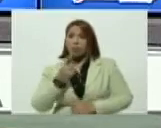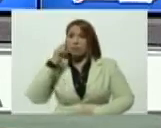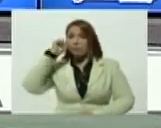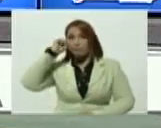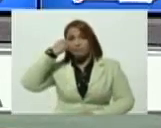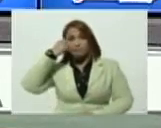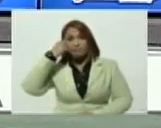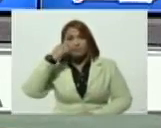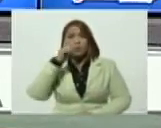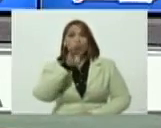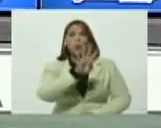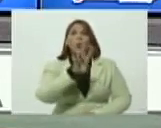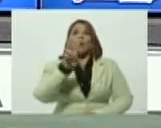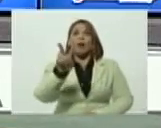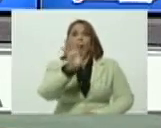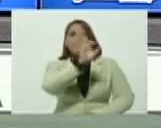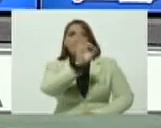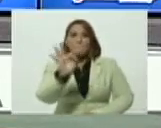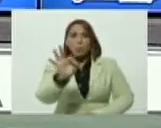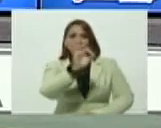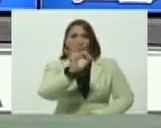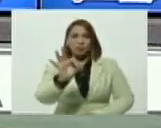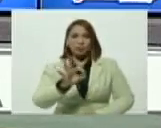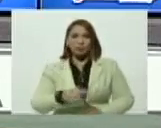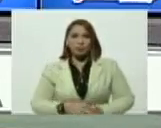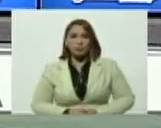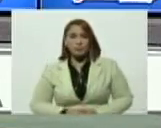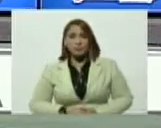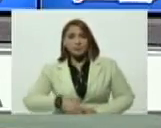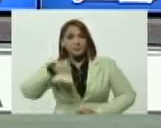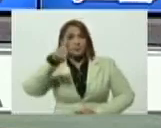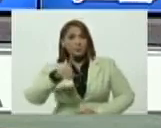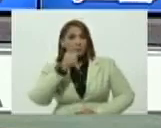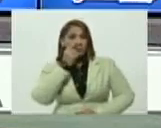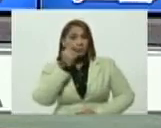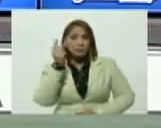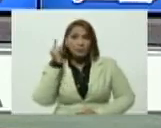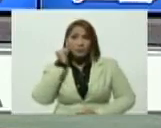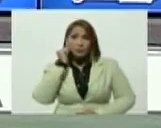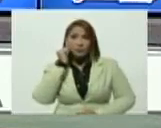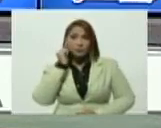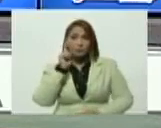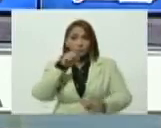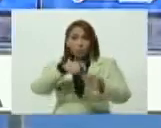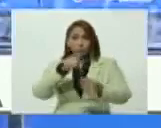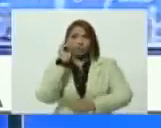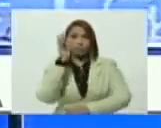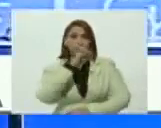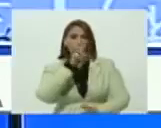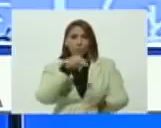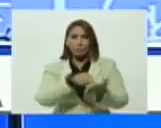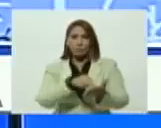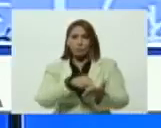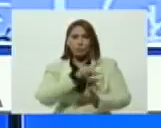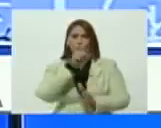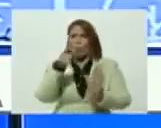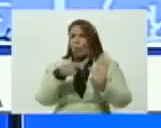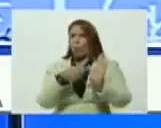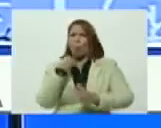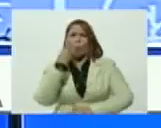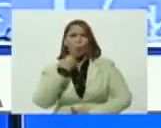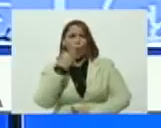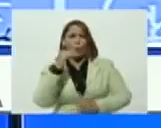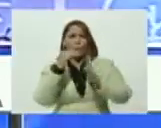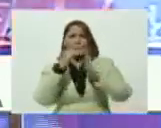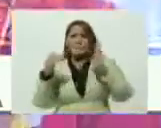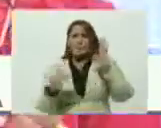que el 42% de los diputados y diputadas de la Asamblea Nacional son jóvenes